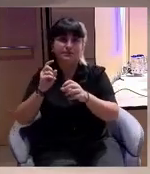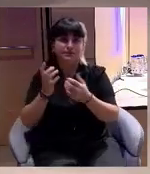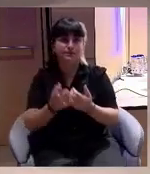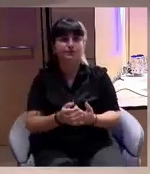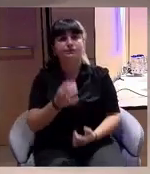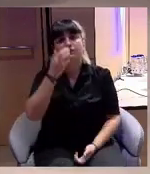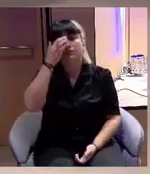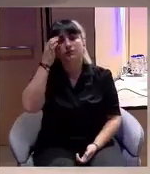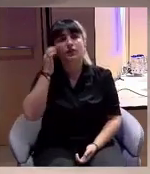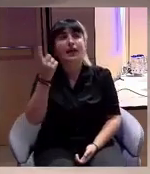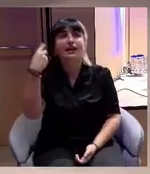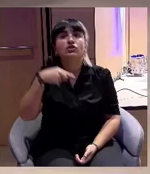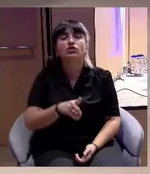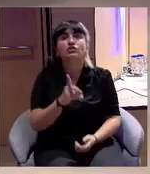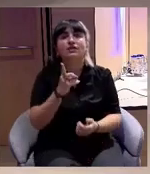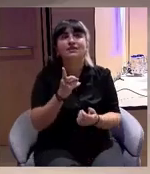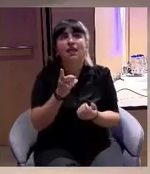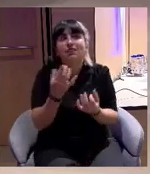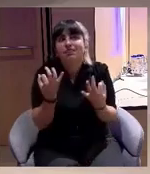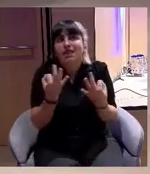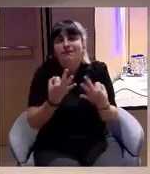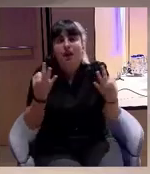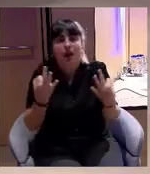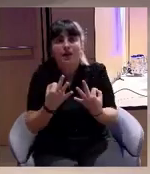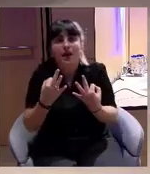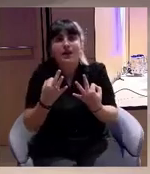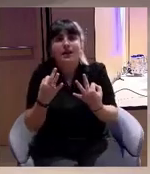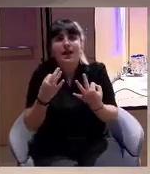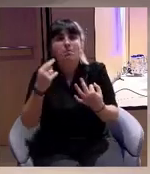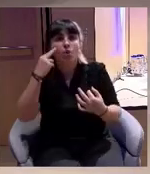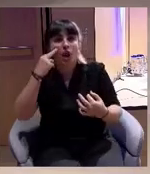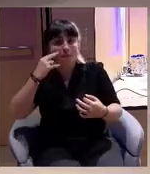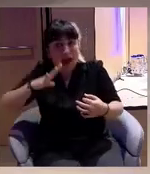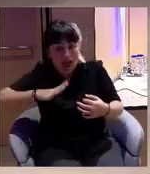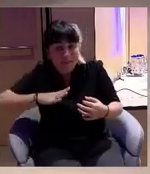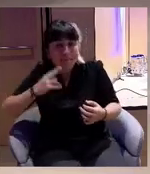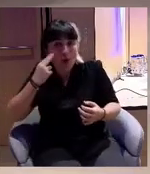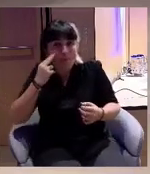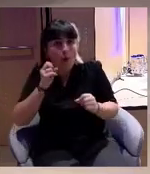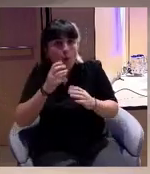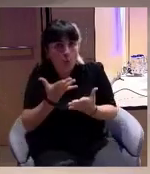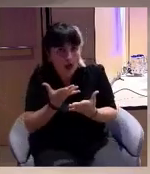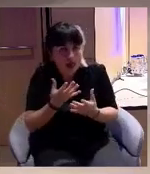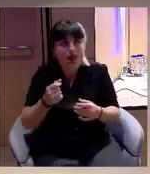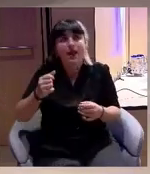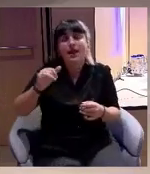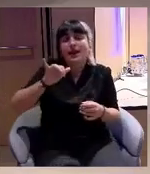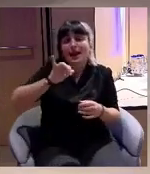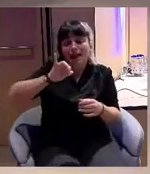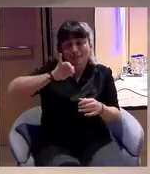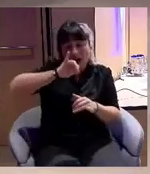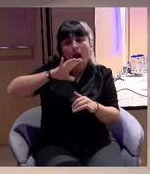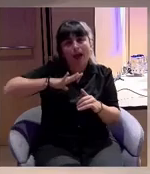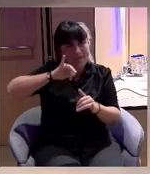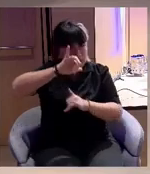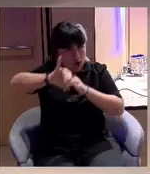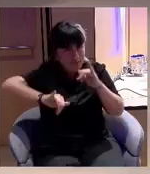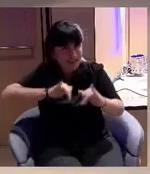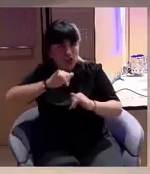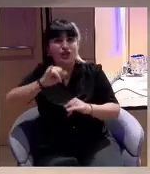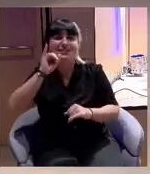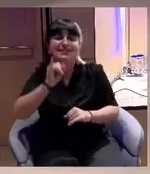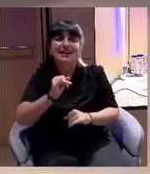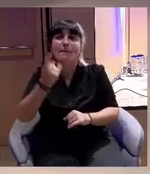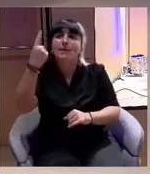calidad no básicamente el problema que tenemos Es que la información eh es un bien